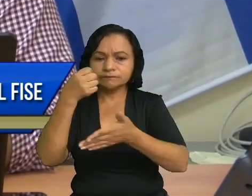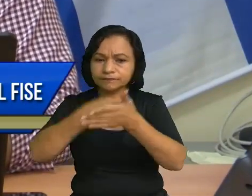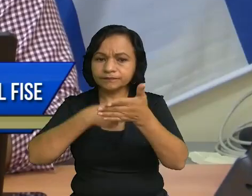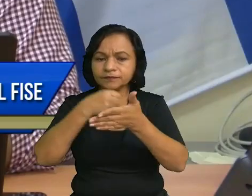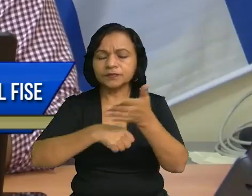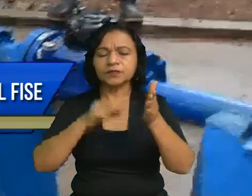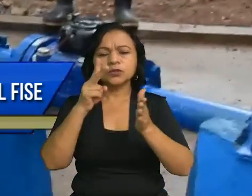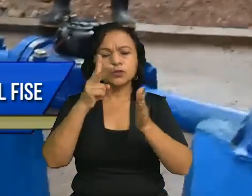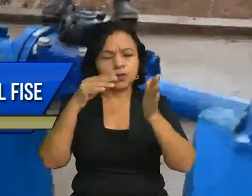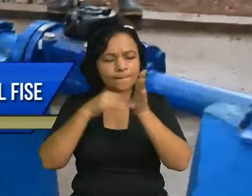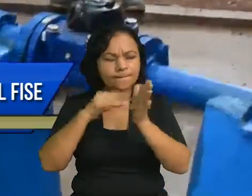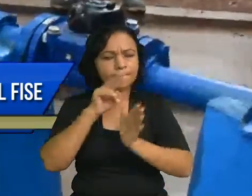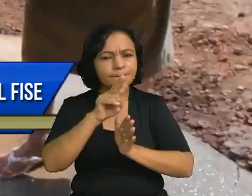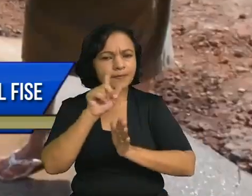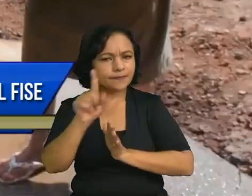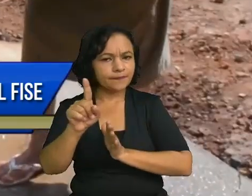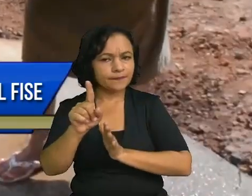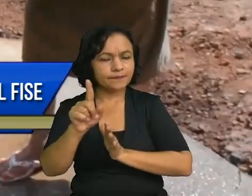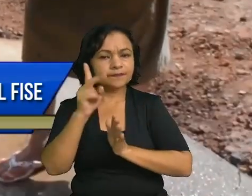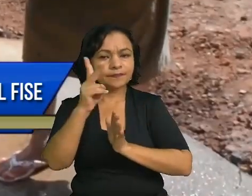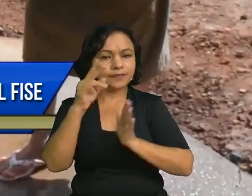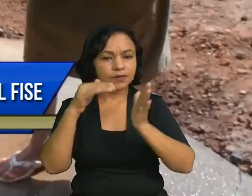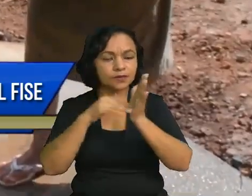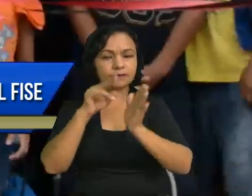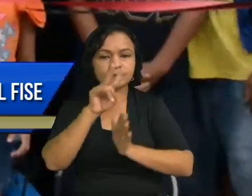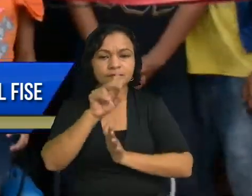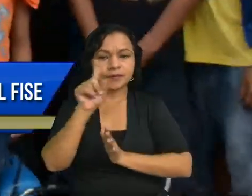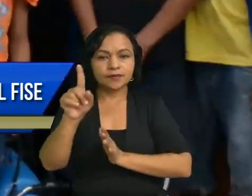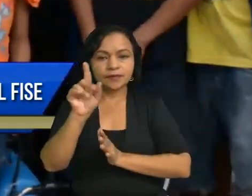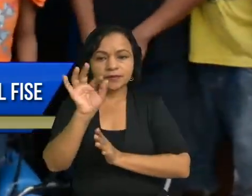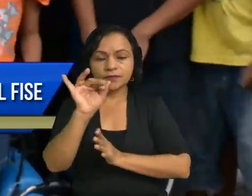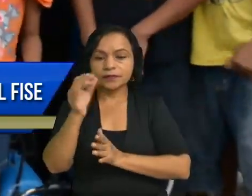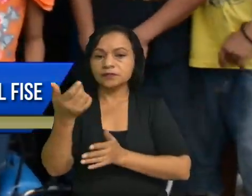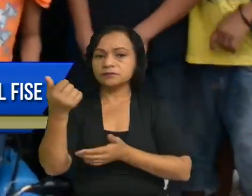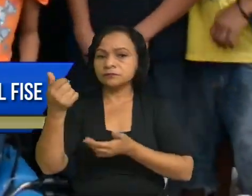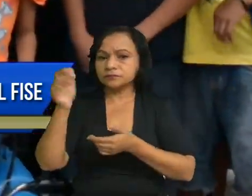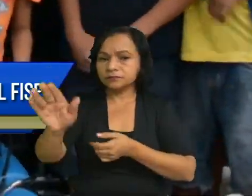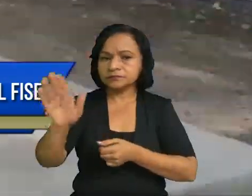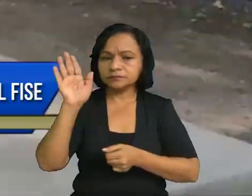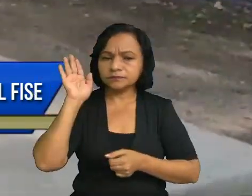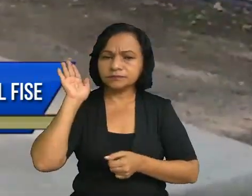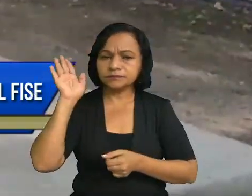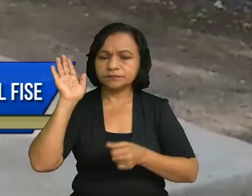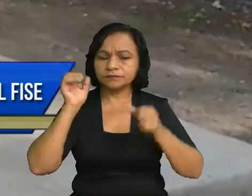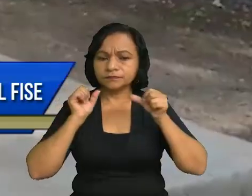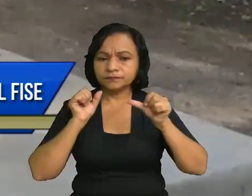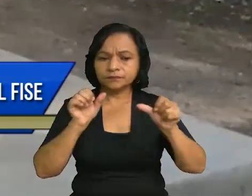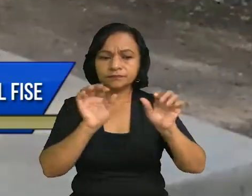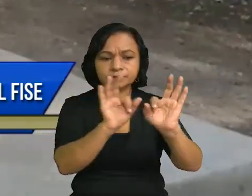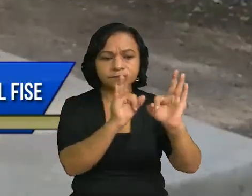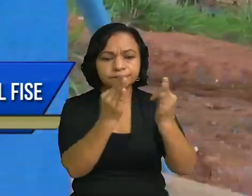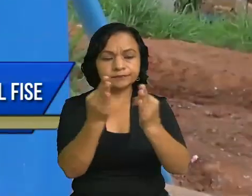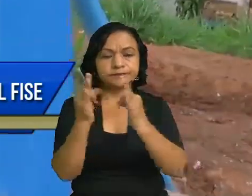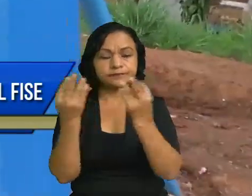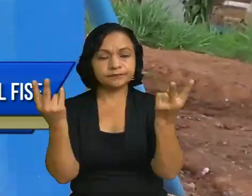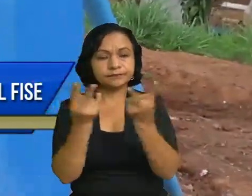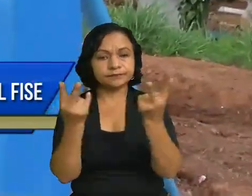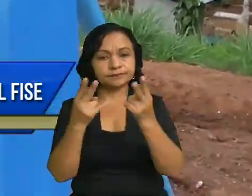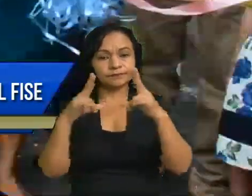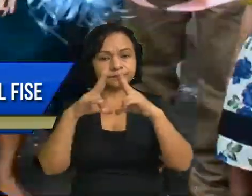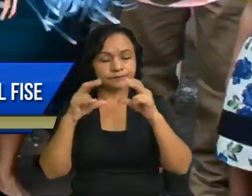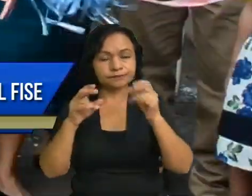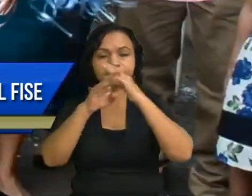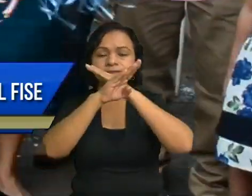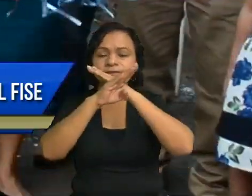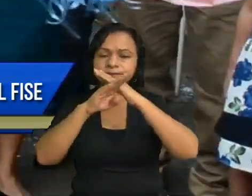2021 para el 2021 el isr ratifica su compromiso de seguir al lado de las familias nicaragüenses en paz